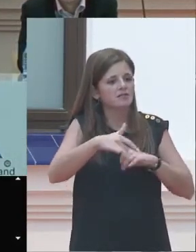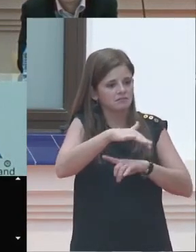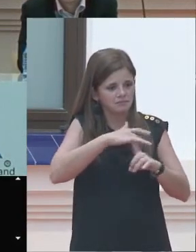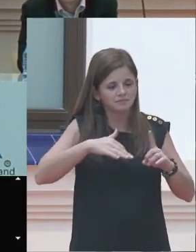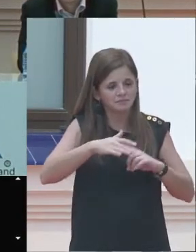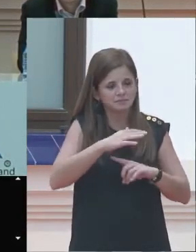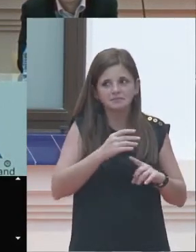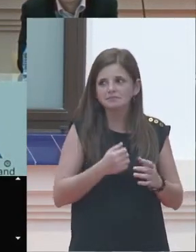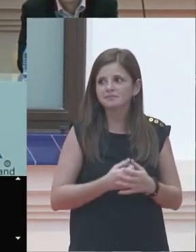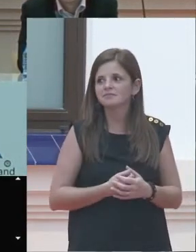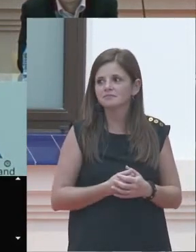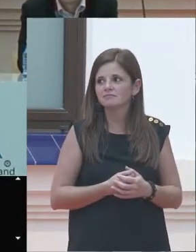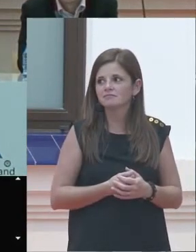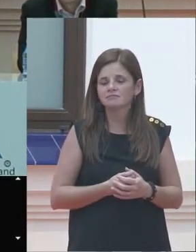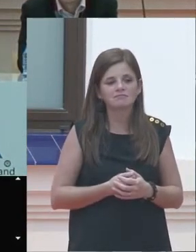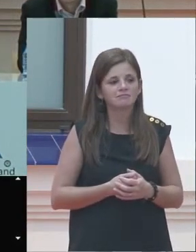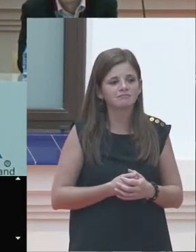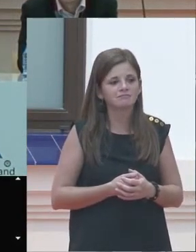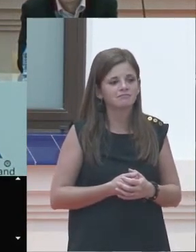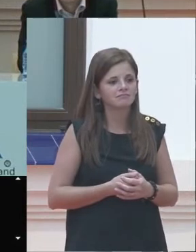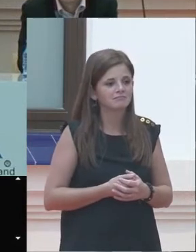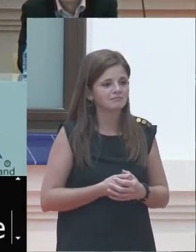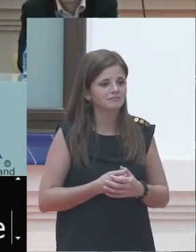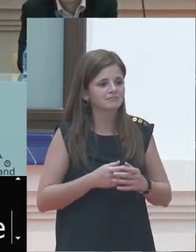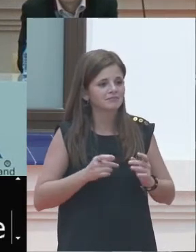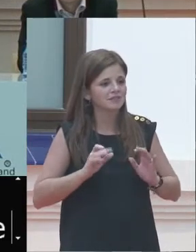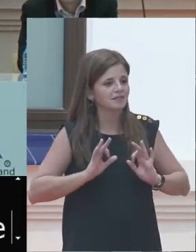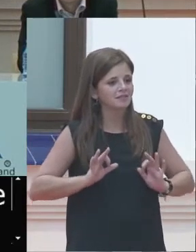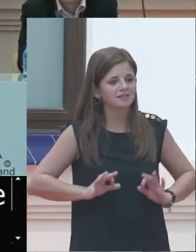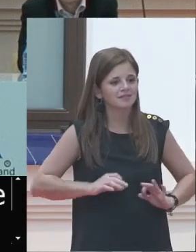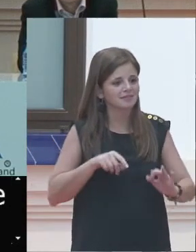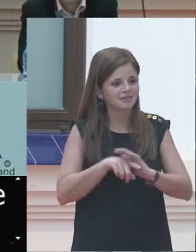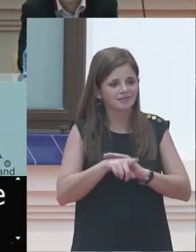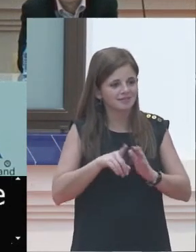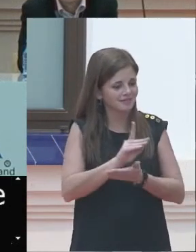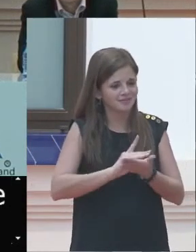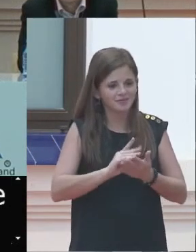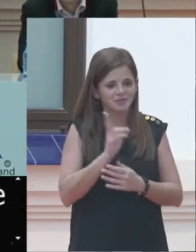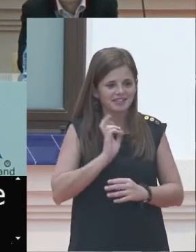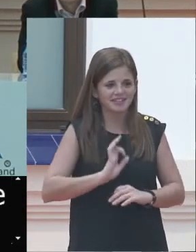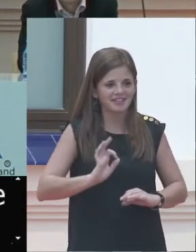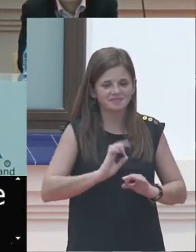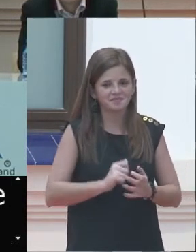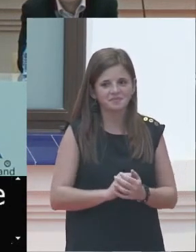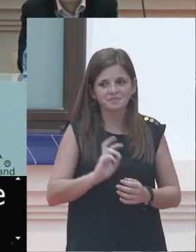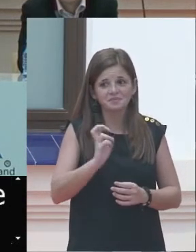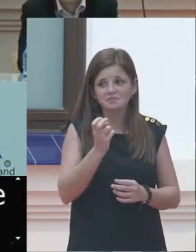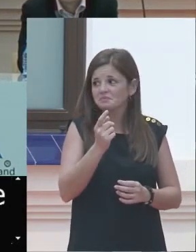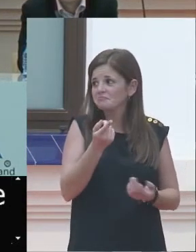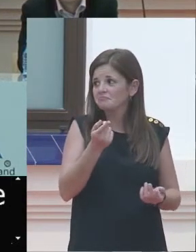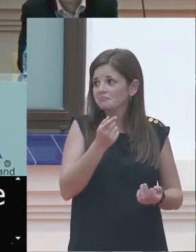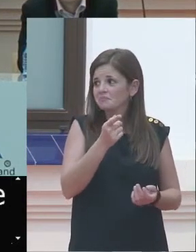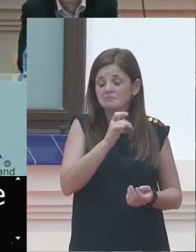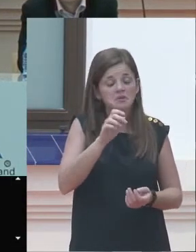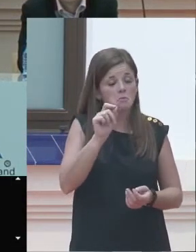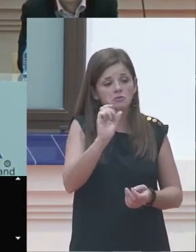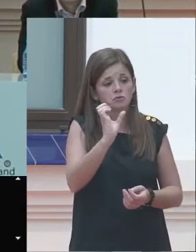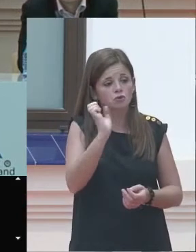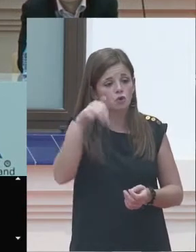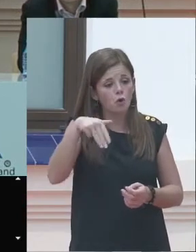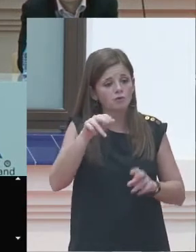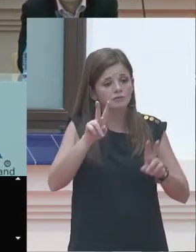máster de protección de datos también por la UNED. Nos va a hablar un poco de la experiencia de Marcanet.com, que es una empresa de servicios de propiedad industrial e